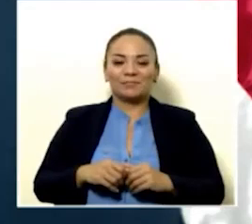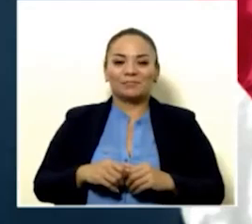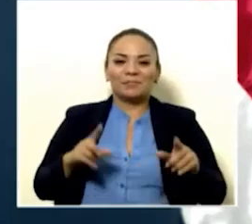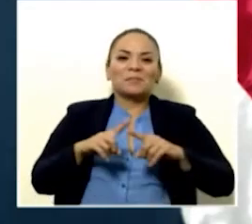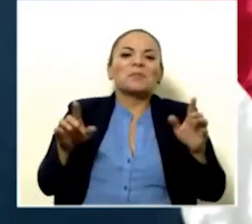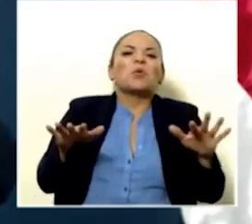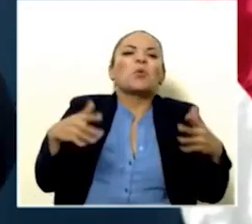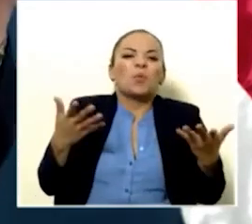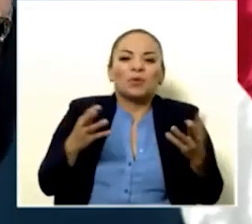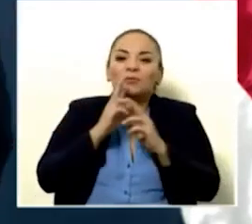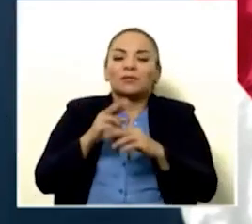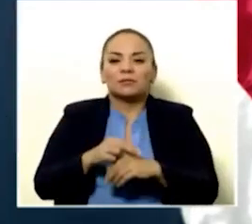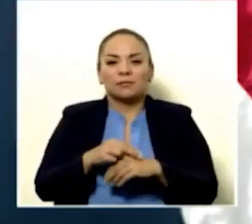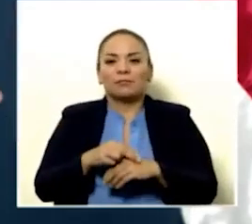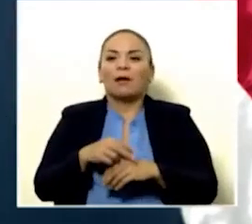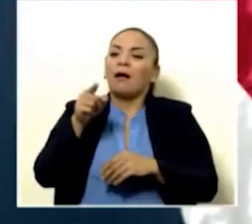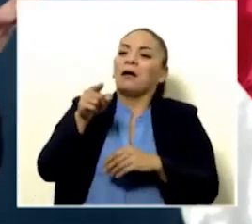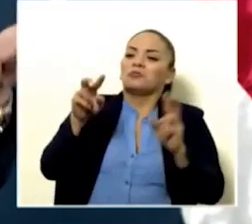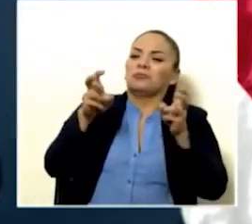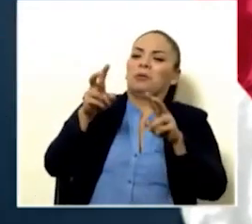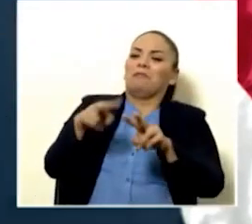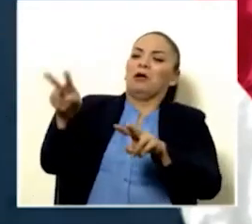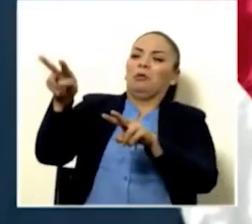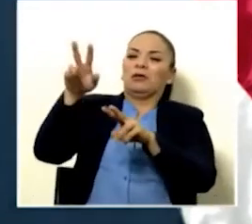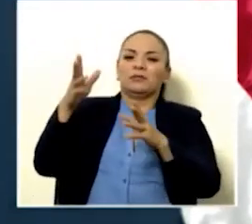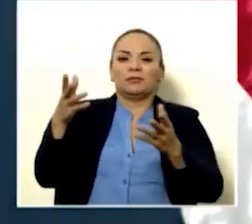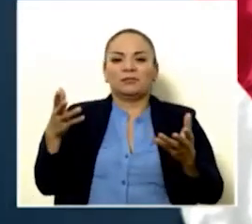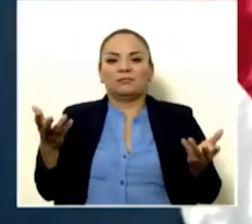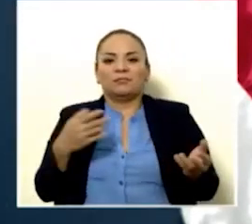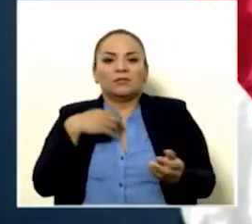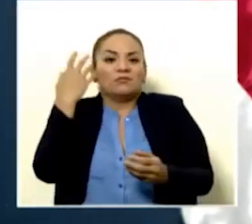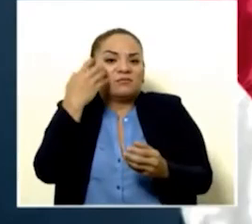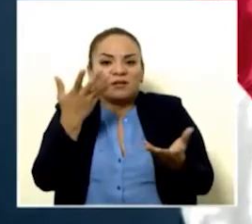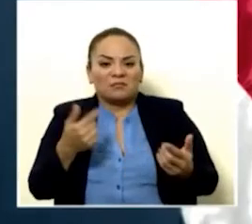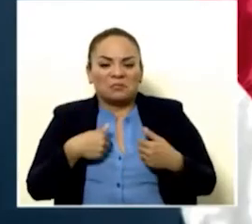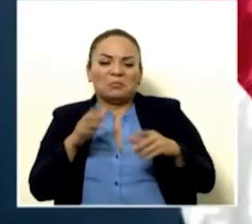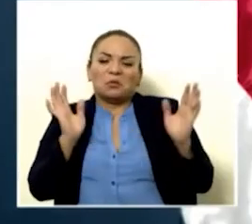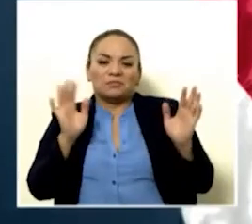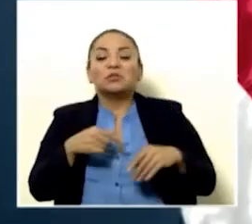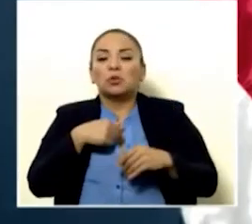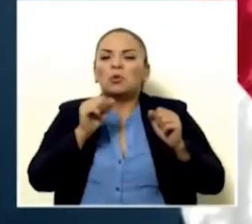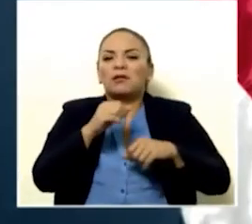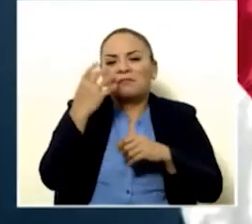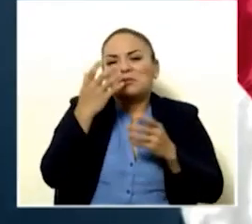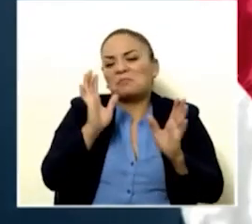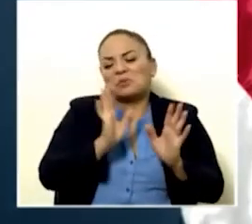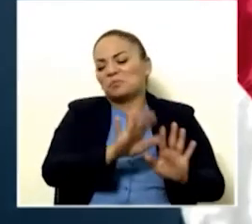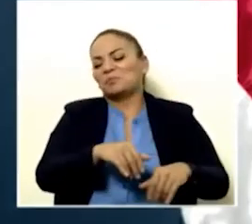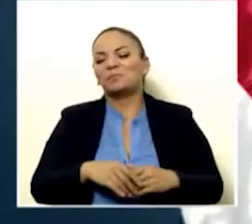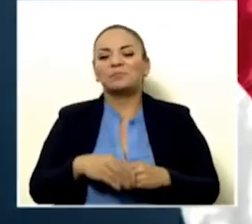usted a alguien? Esto es de valores. Hey, habría que ridiculizarlo, que no me corresponde a mí, aunque sí podría